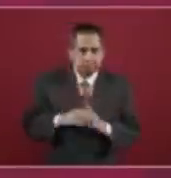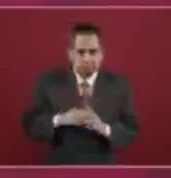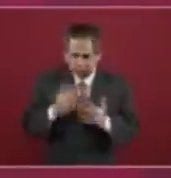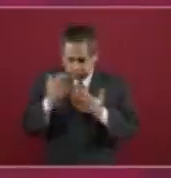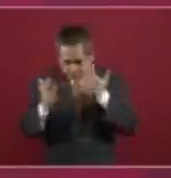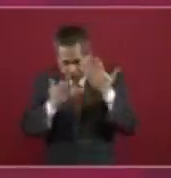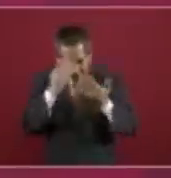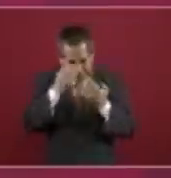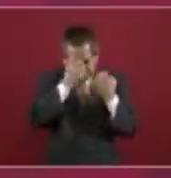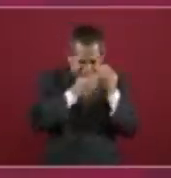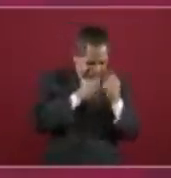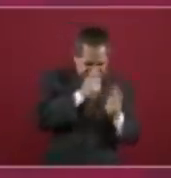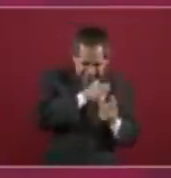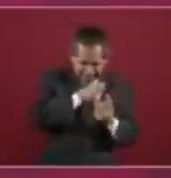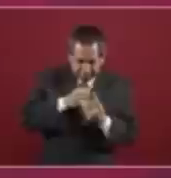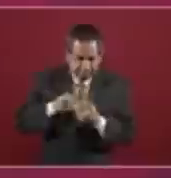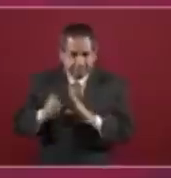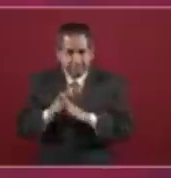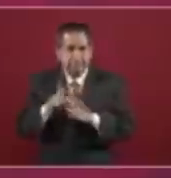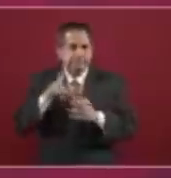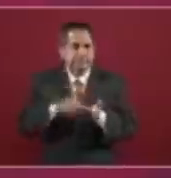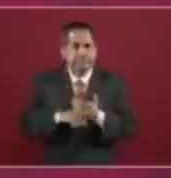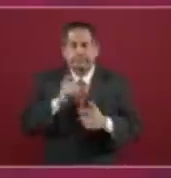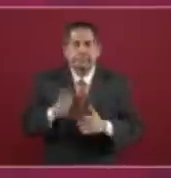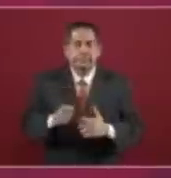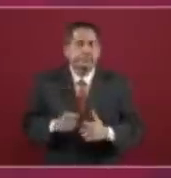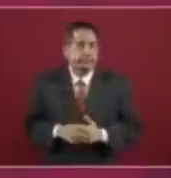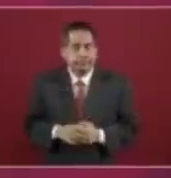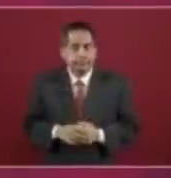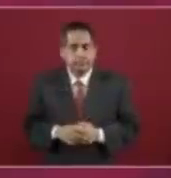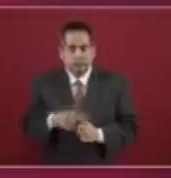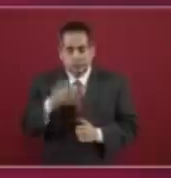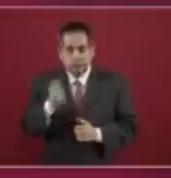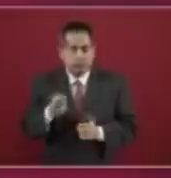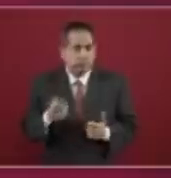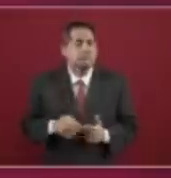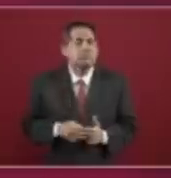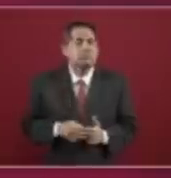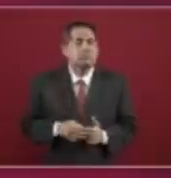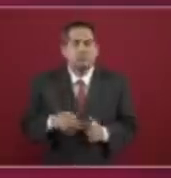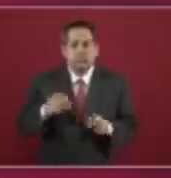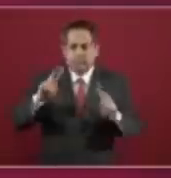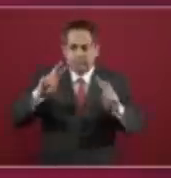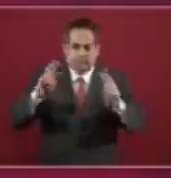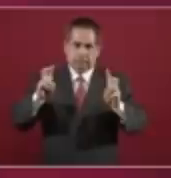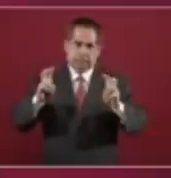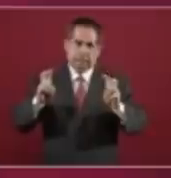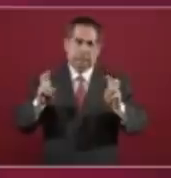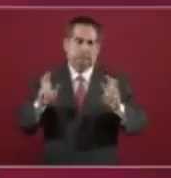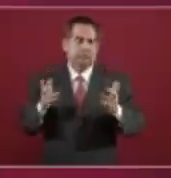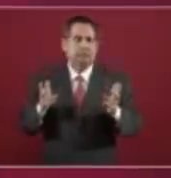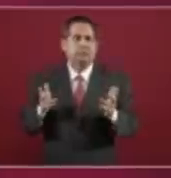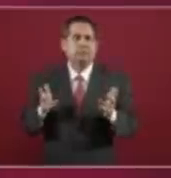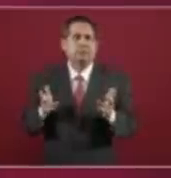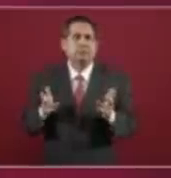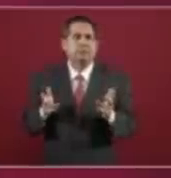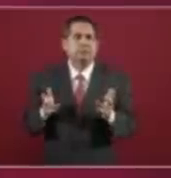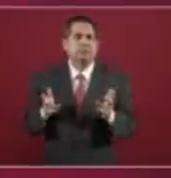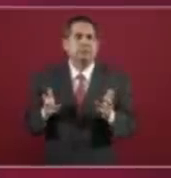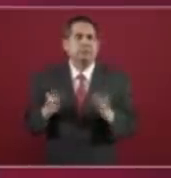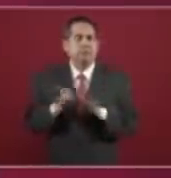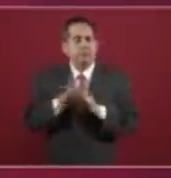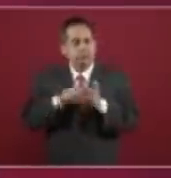revisen bien sobre este tema, ¿sí?,